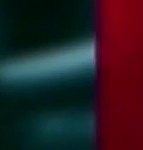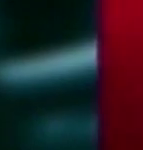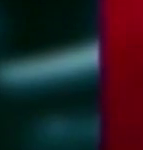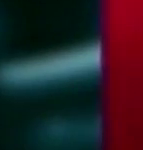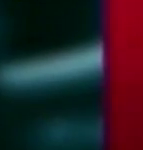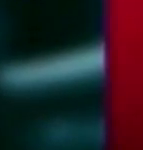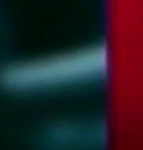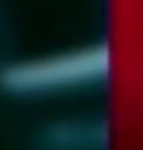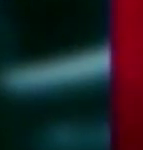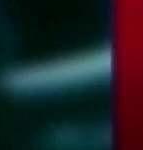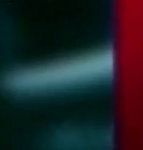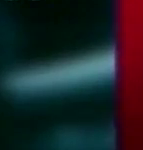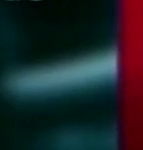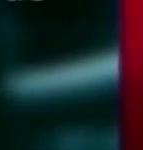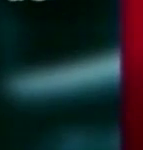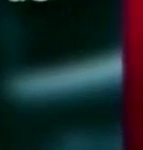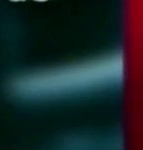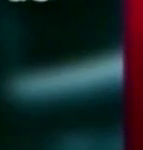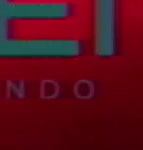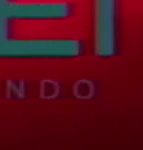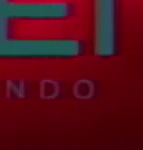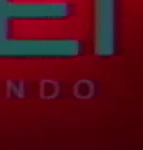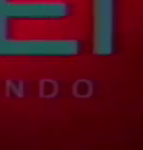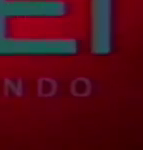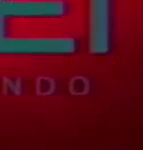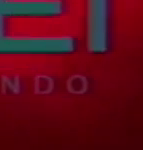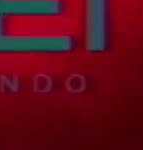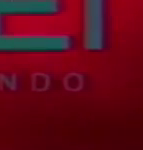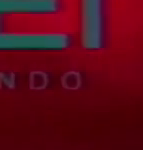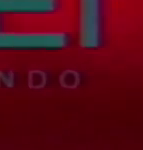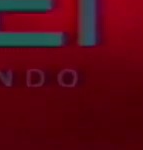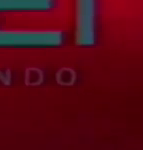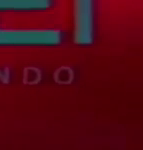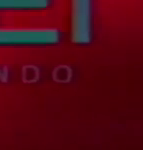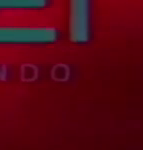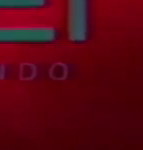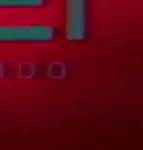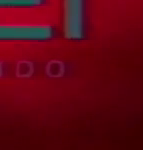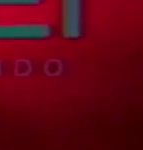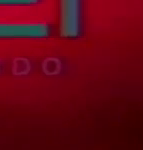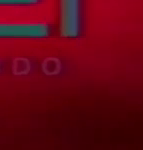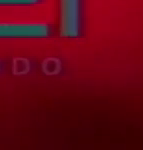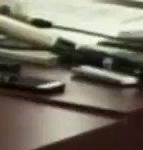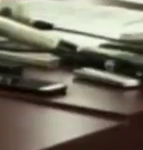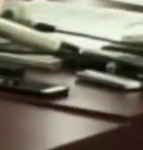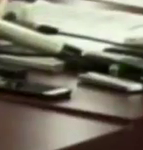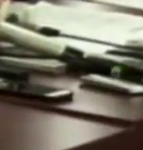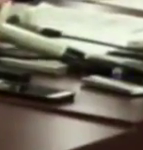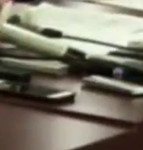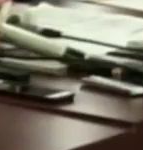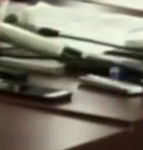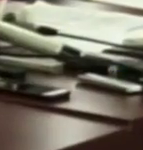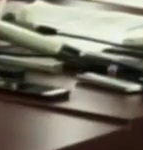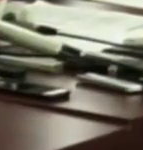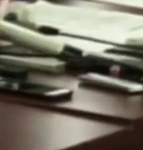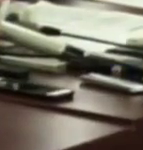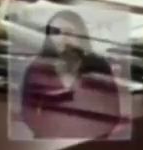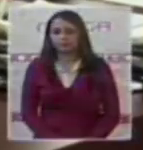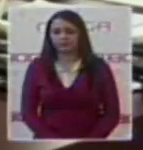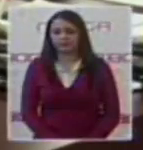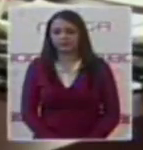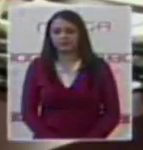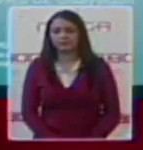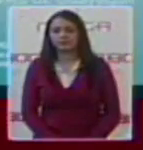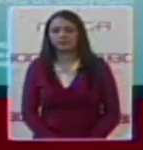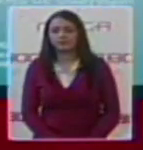La empresa coordinadora de empresas públicas EMCO y la Corporación de Promoción de Exportaciones e Inversiones Corpay realizaron la intervención de lo que será